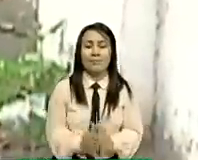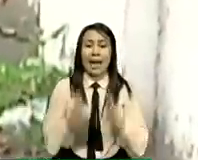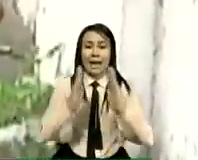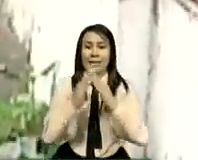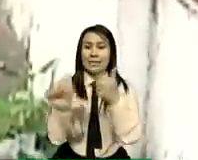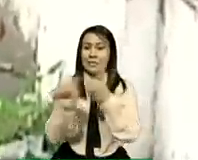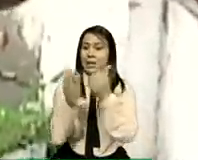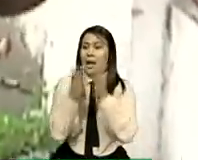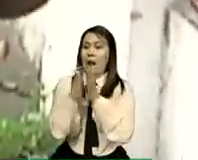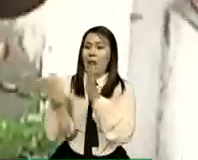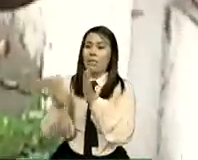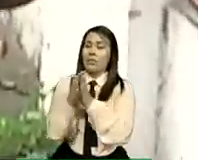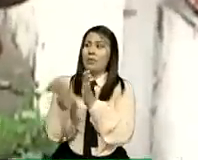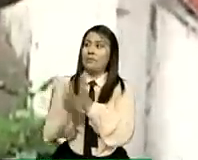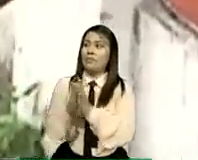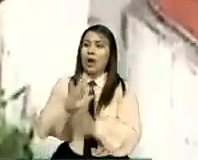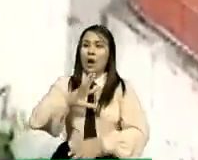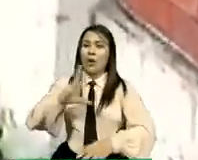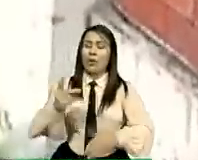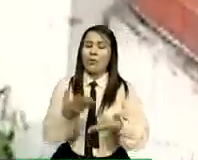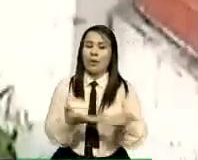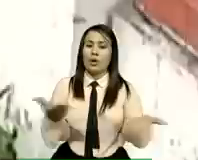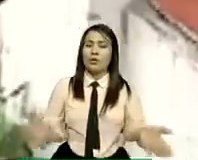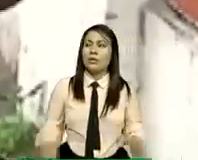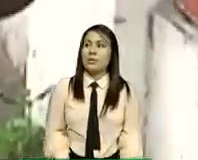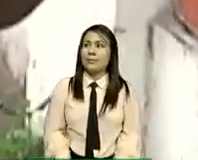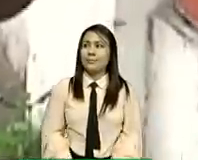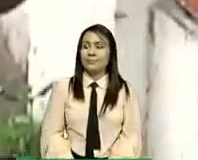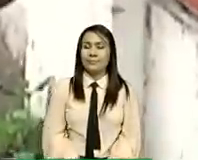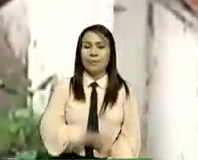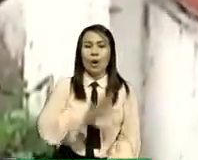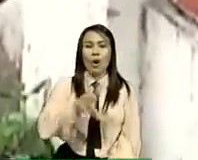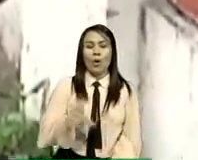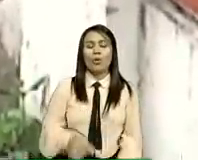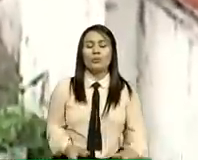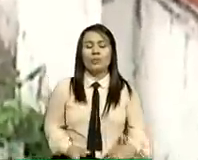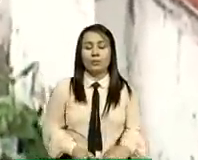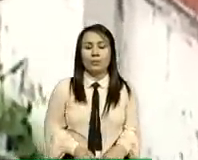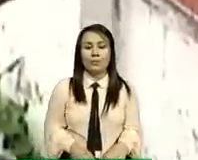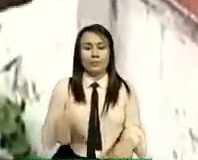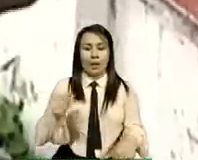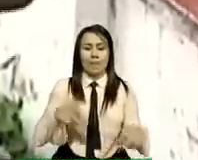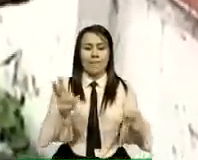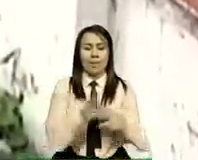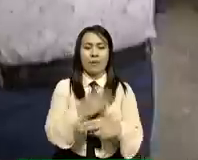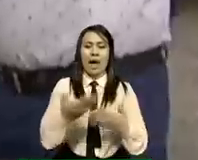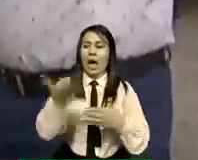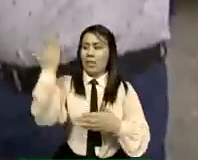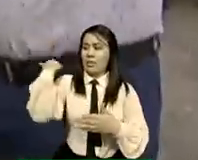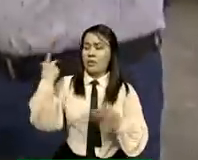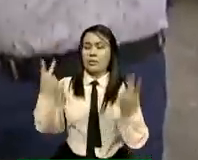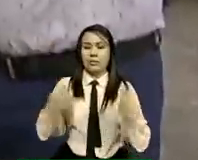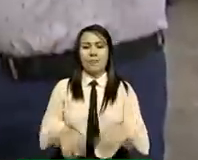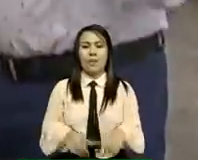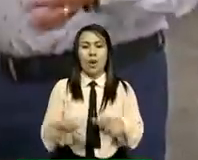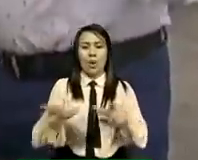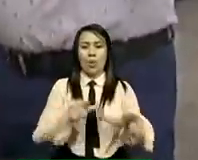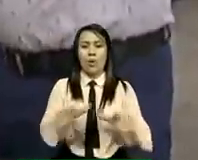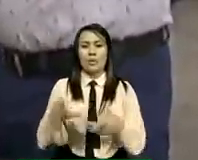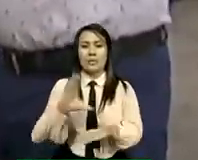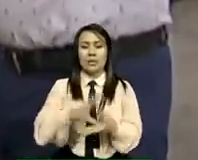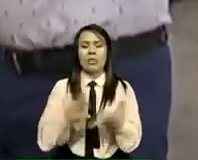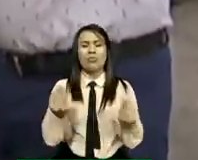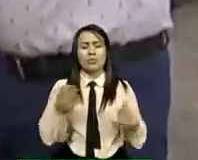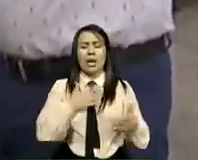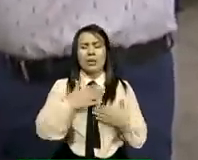del lado izquierdo, ya han robado, se han robado las cosas. En el lado derecho, igual, en la parte de atrás, lo mismo. Por este sector de la ciudad que está en